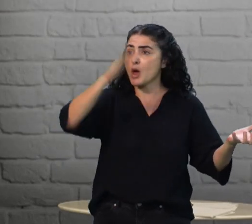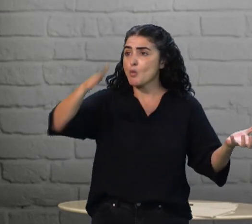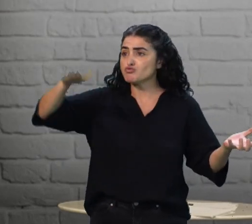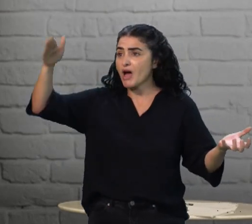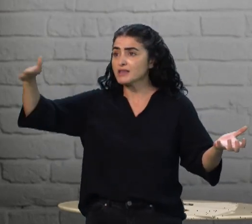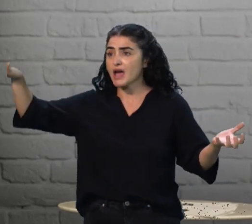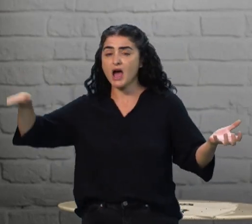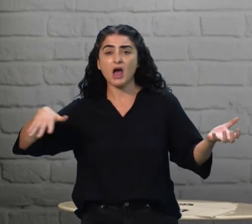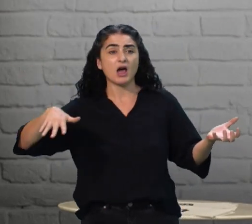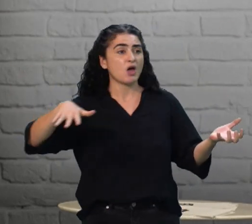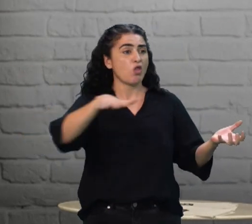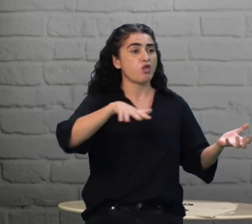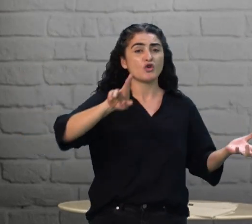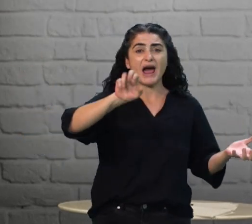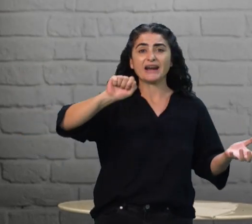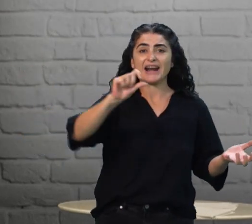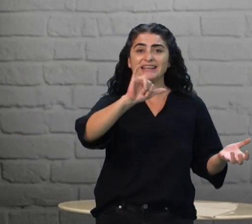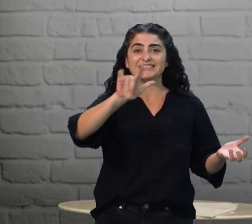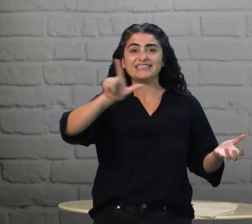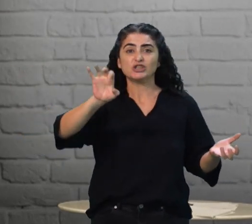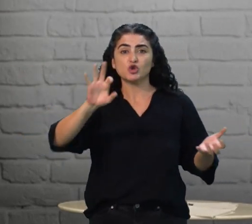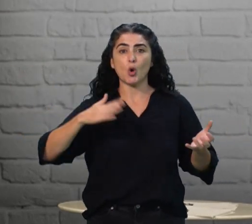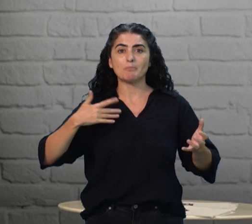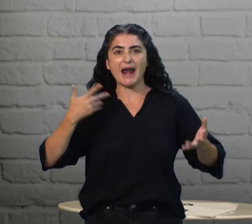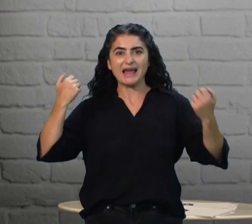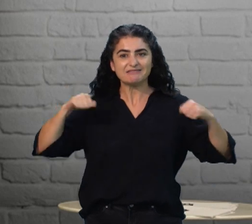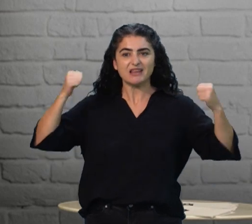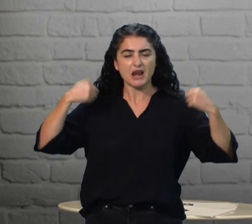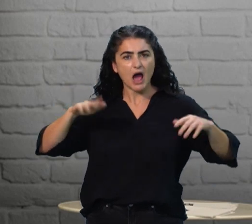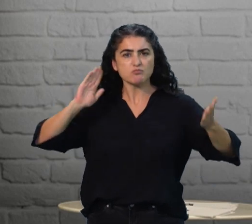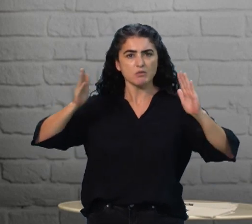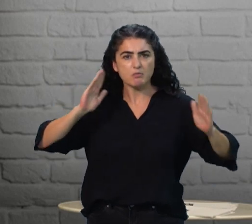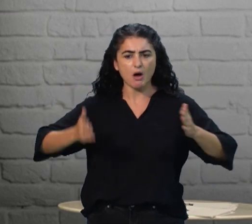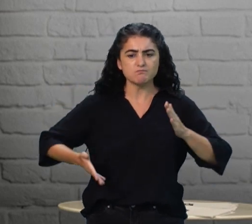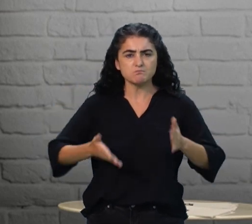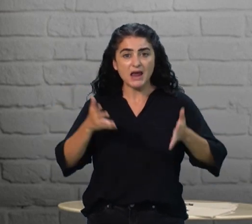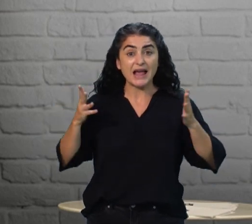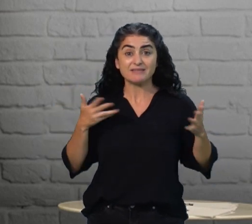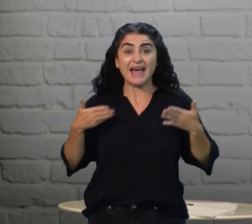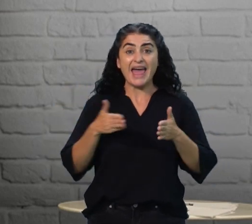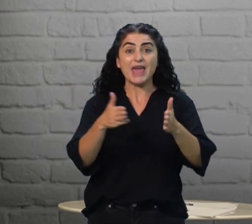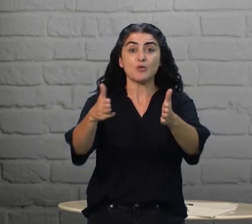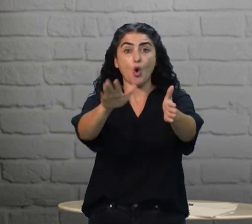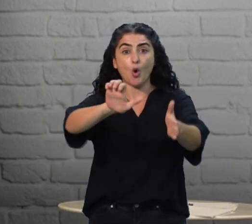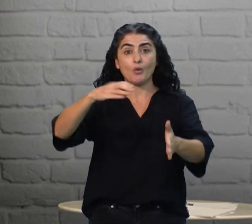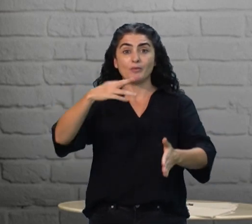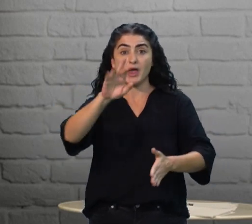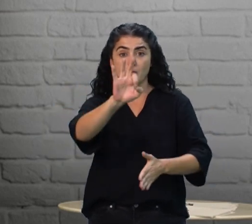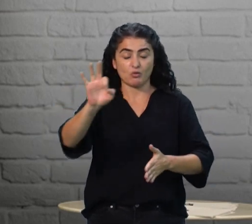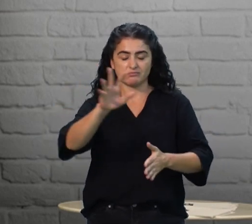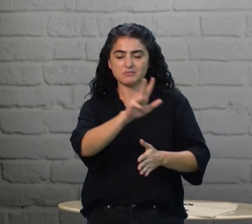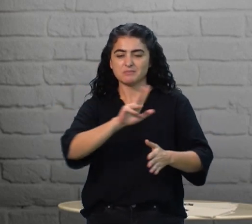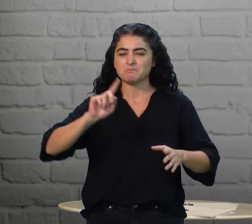tienes el rasillo que a mí me encanta para entrenar eh el hebro lo más característico Pues los